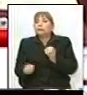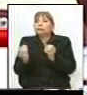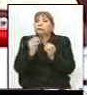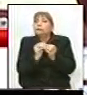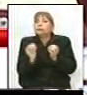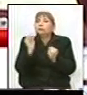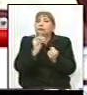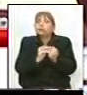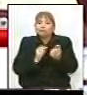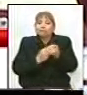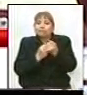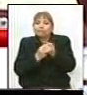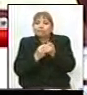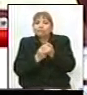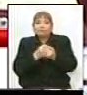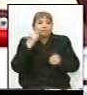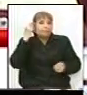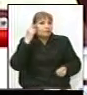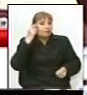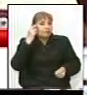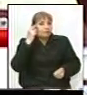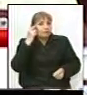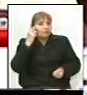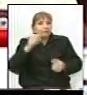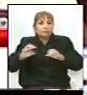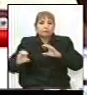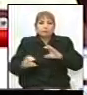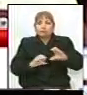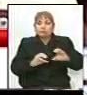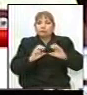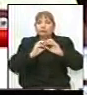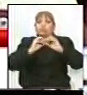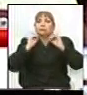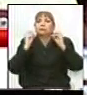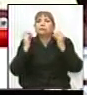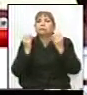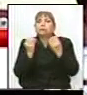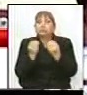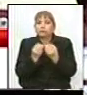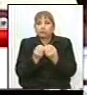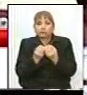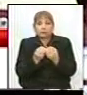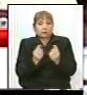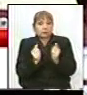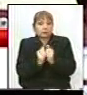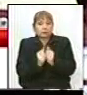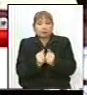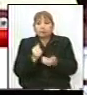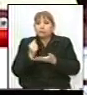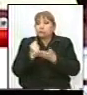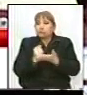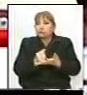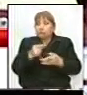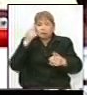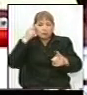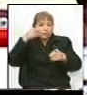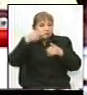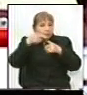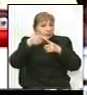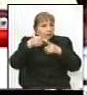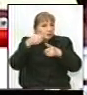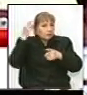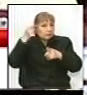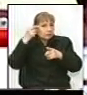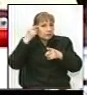complementar y apoyar políticamente la acción de organizaciones que para la consecución de fines políticos